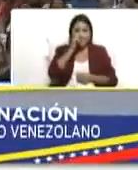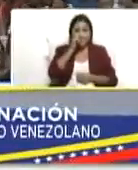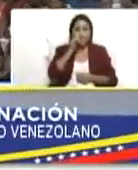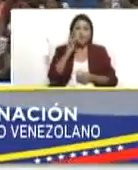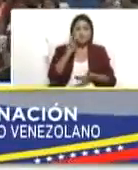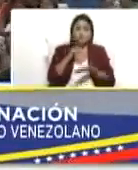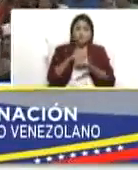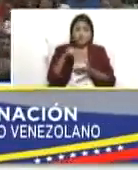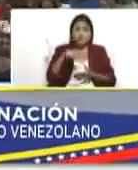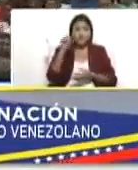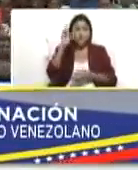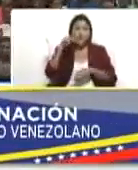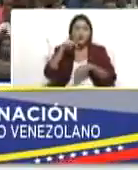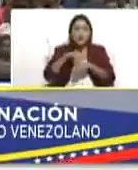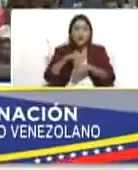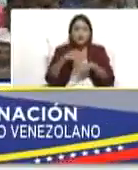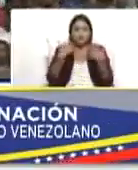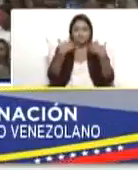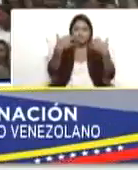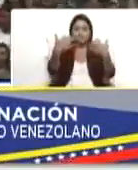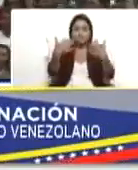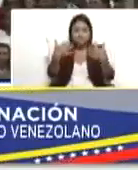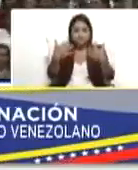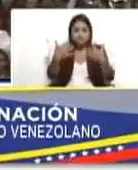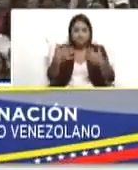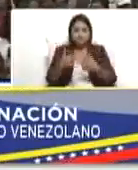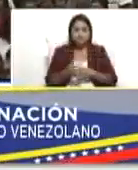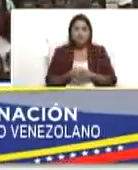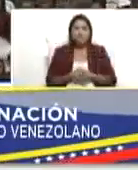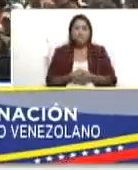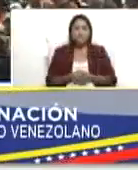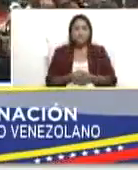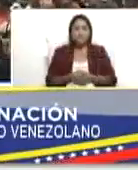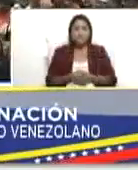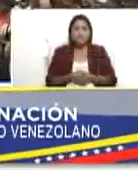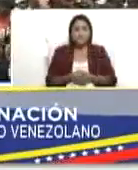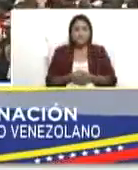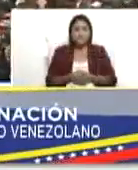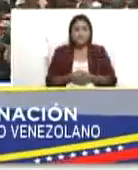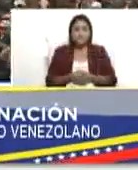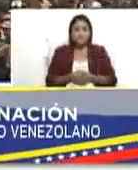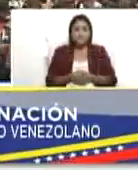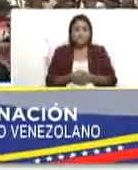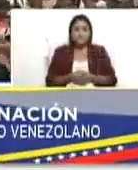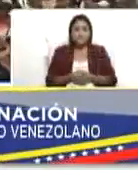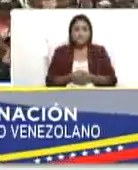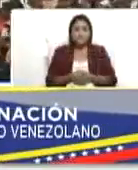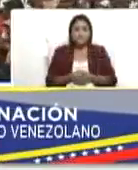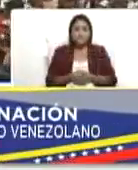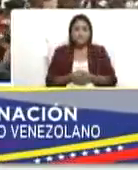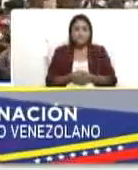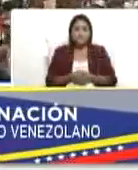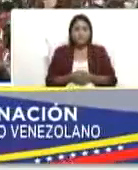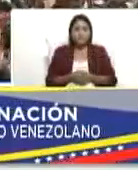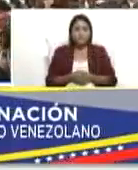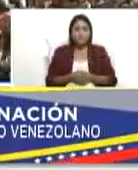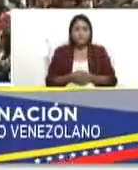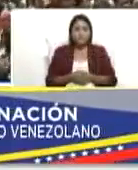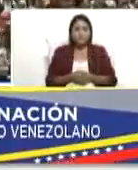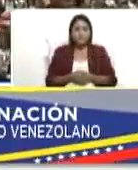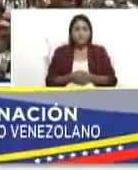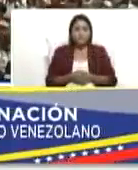Asamblea Nacional de la República bolivariana de Venezuela